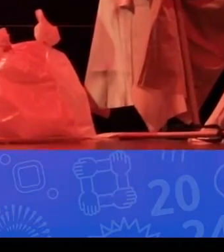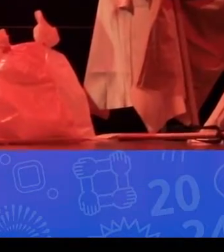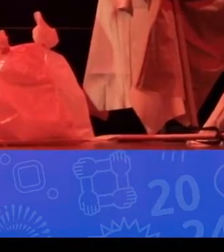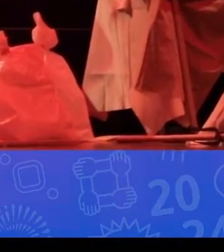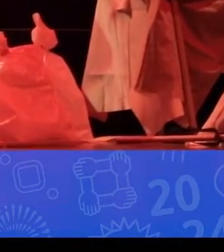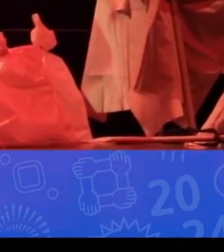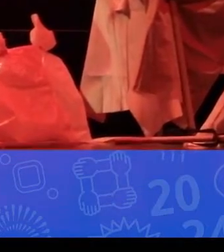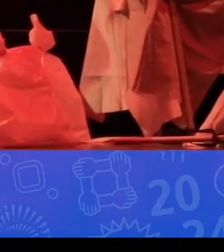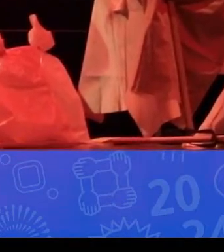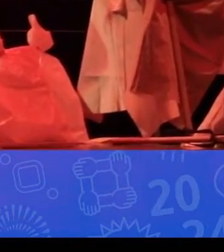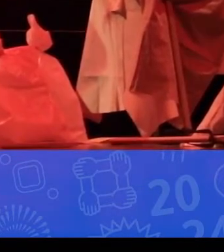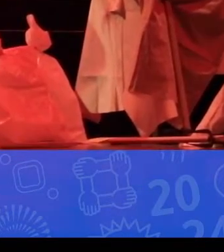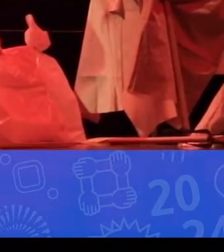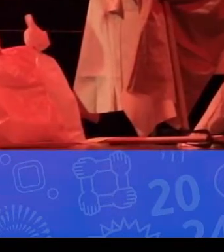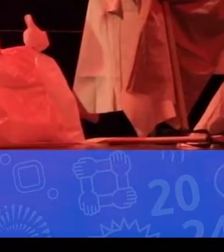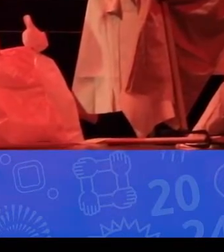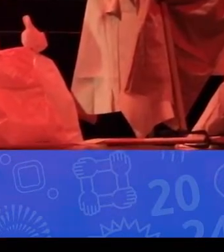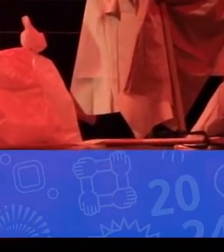Aquí está.